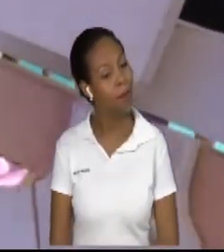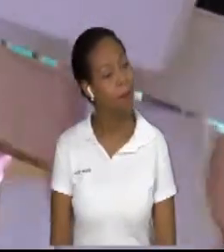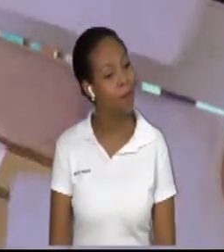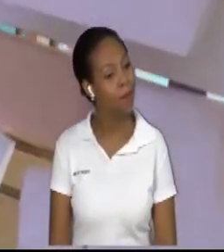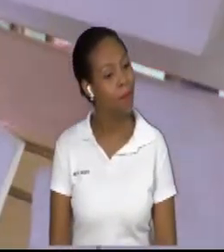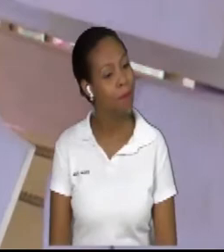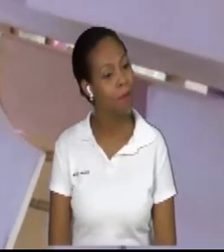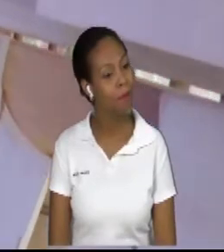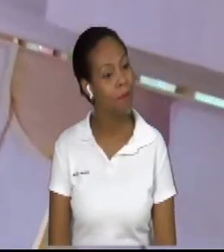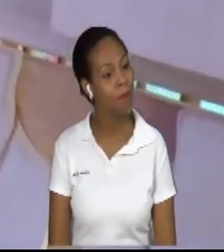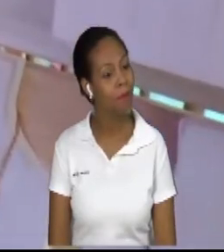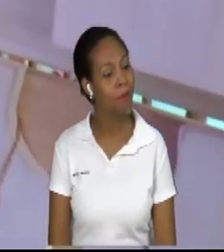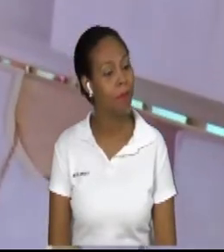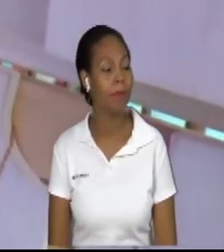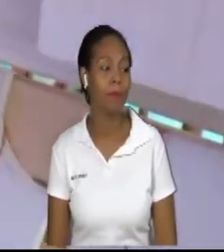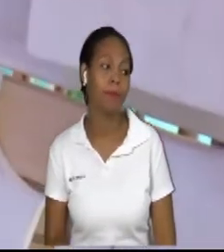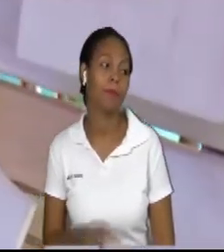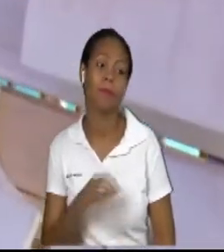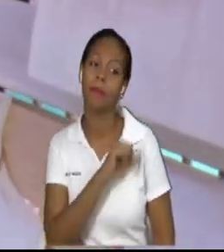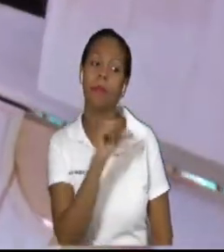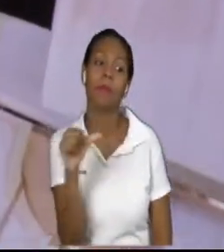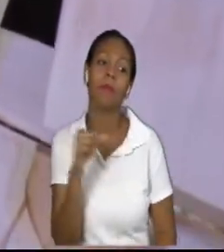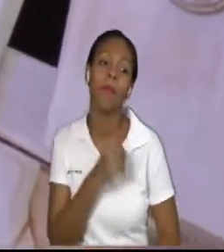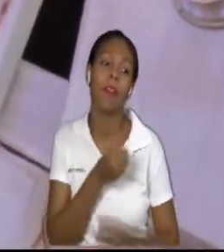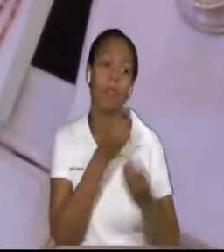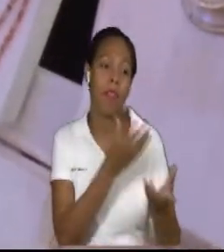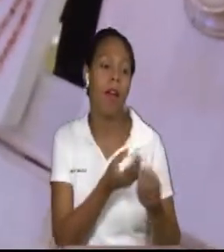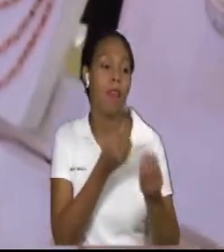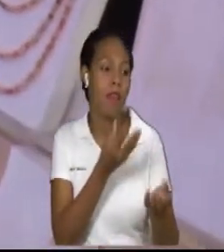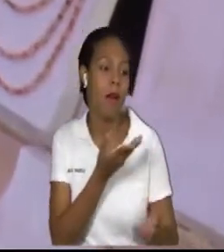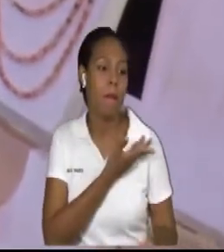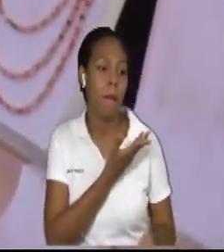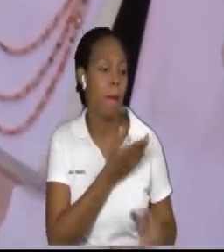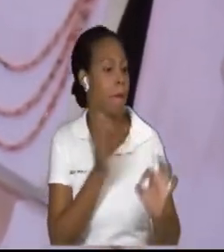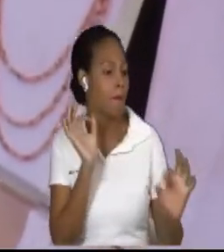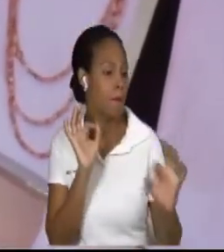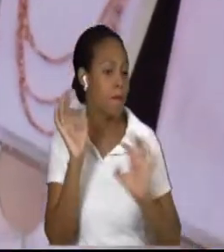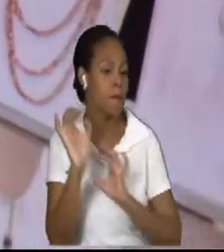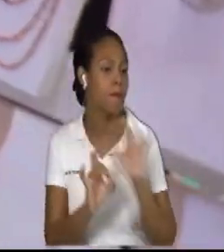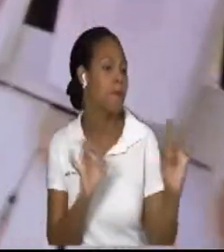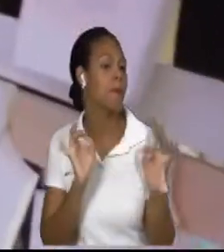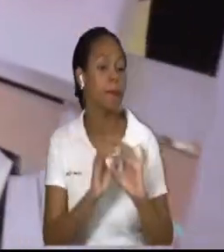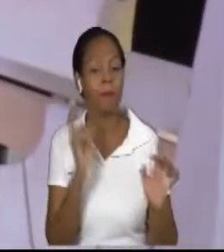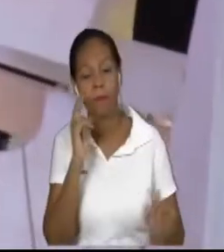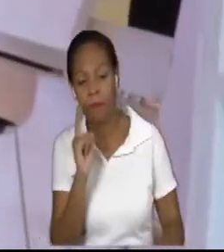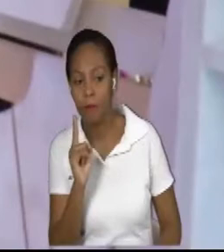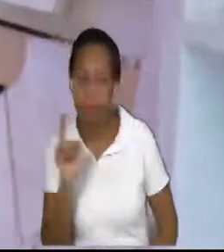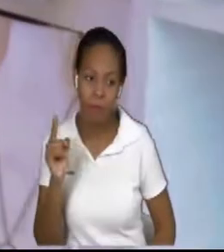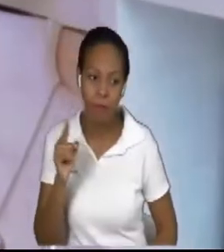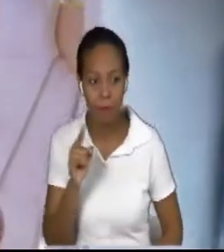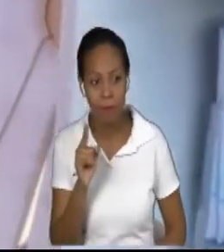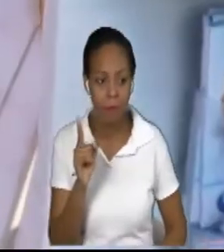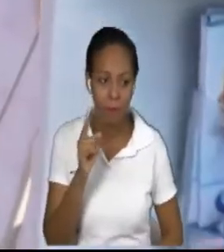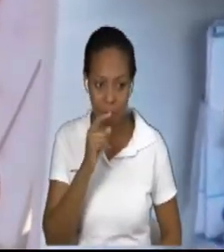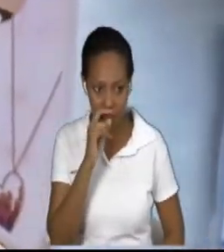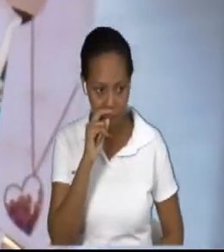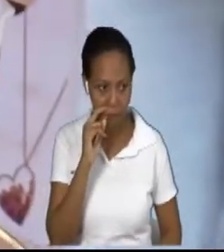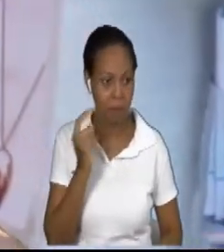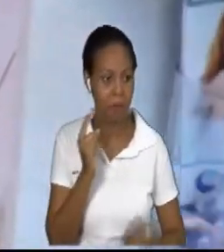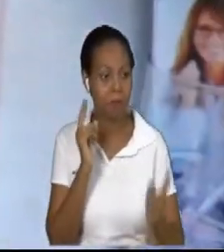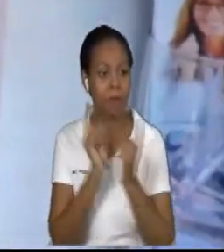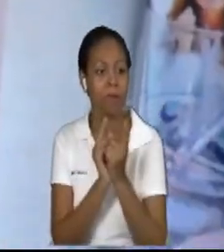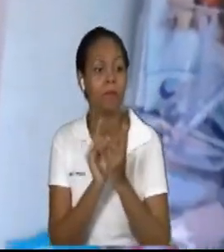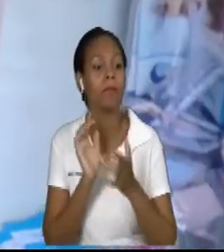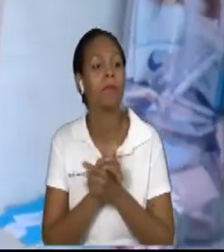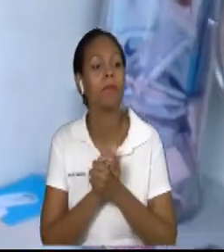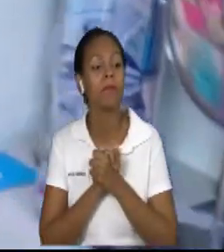poderle brindar a nuestras mamitas lo mejor. Por aquí, crucémonos por aquí, Ferchito, porque resulta que aquí ya nos encontramos